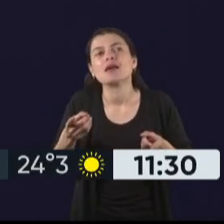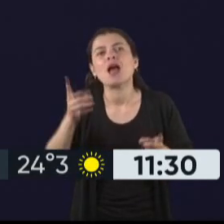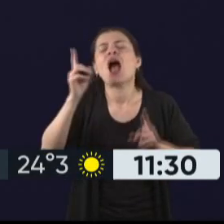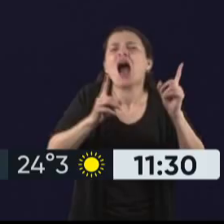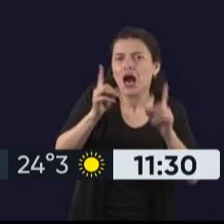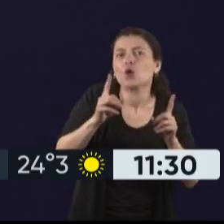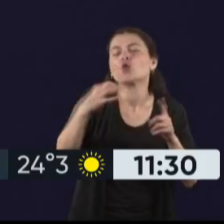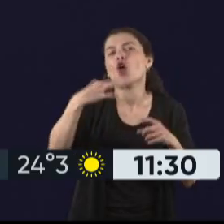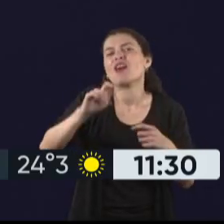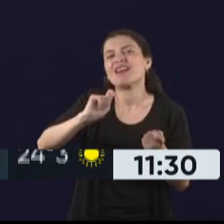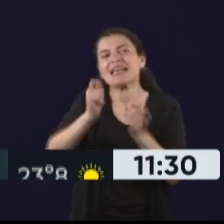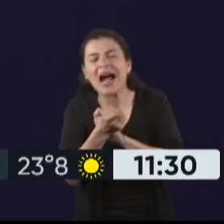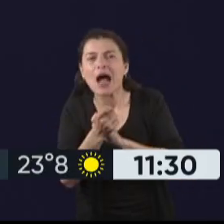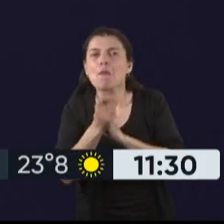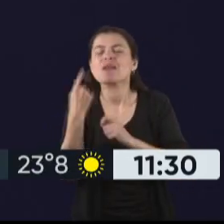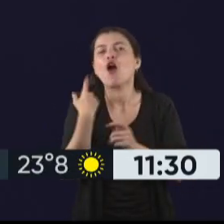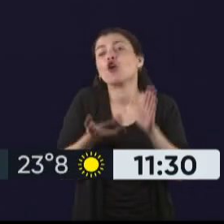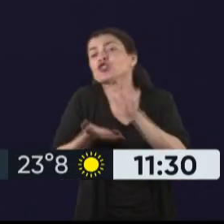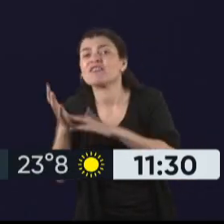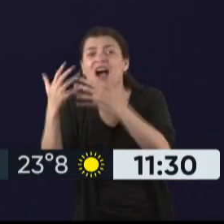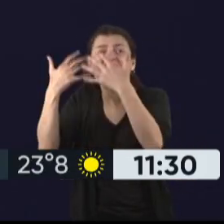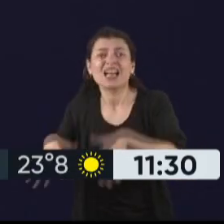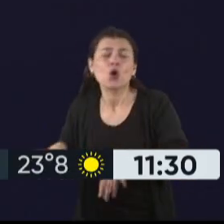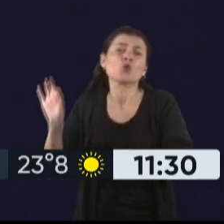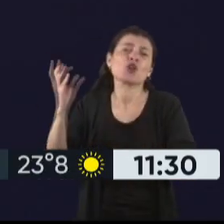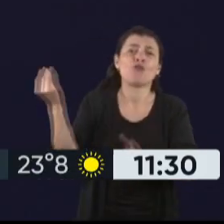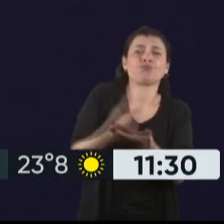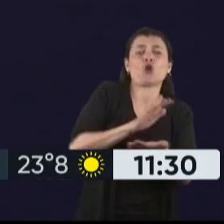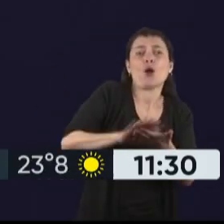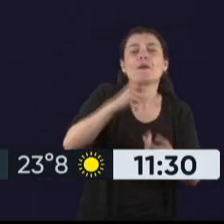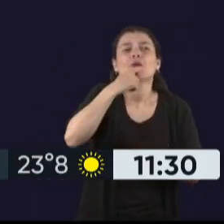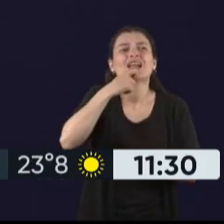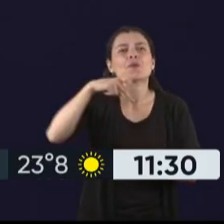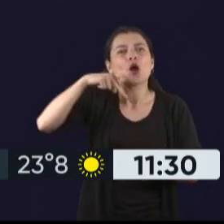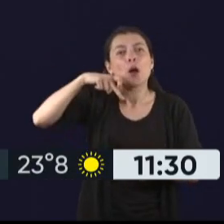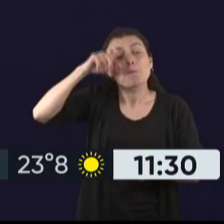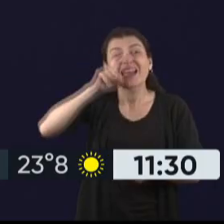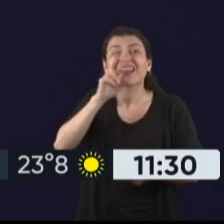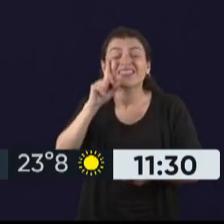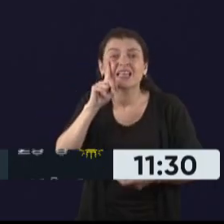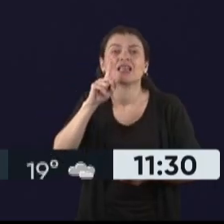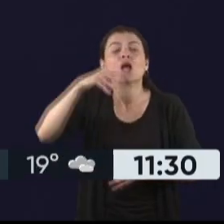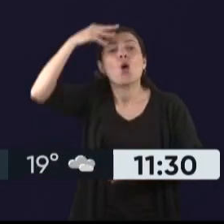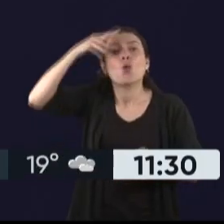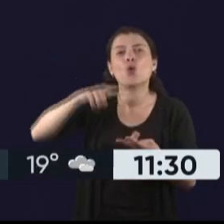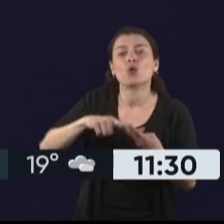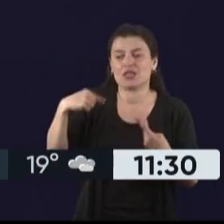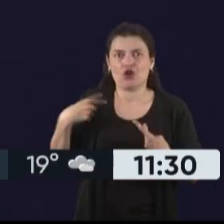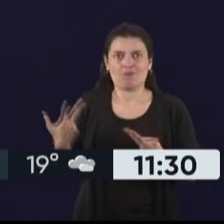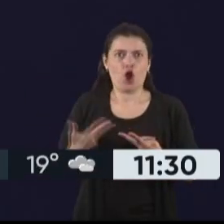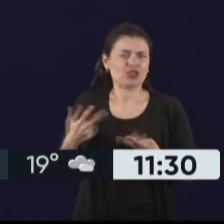como vos nombraste, en el caso del ministro Petri, la ministra Bullrich y quien te